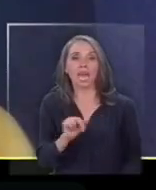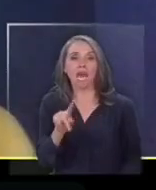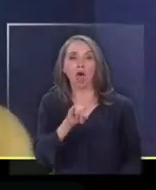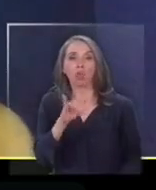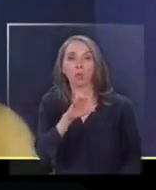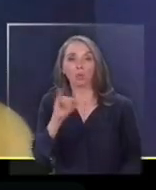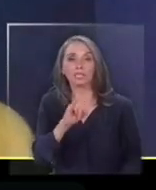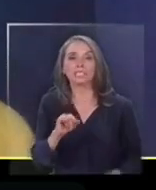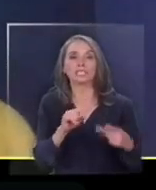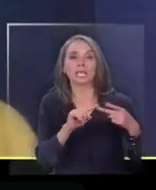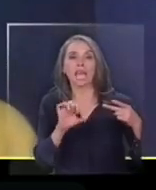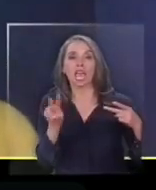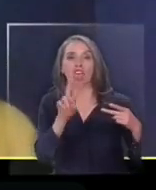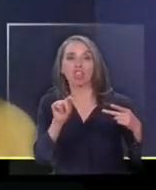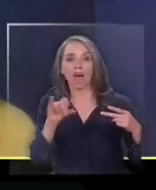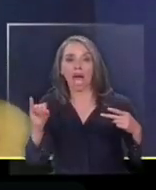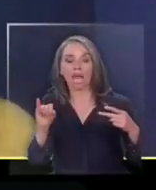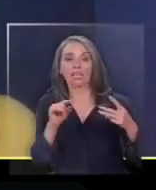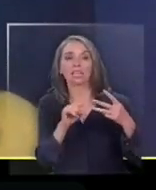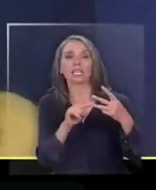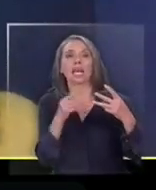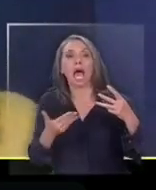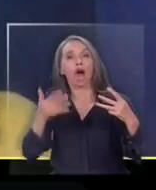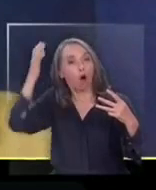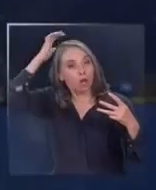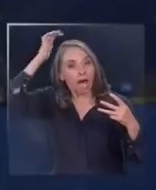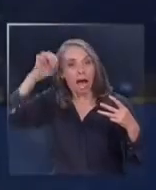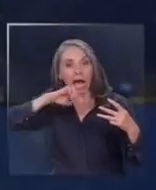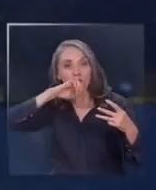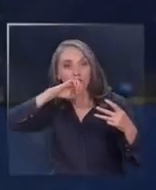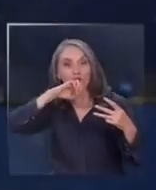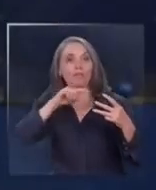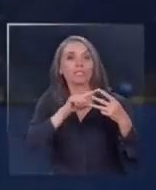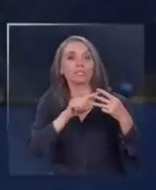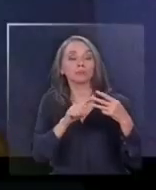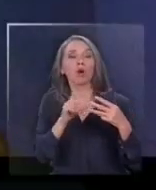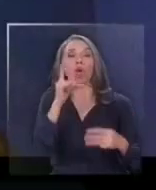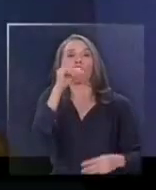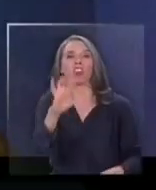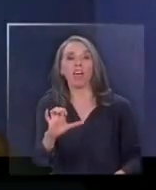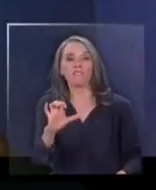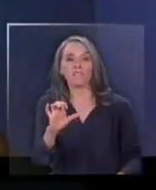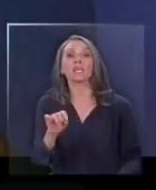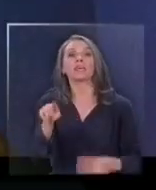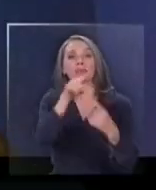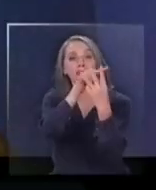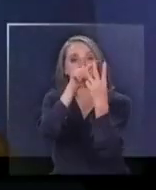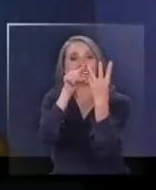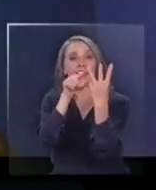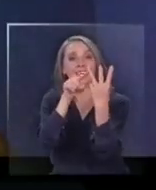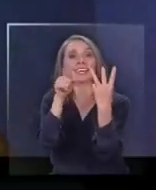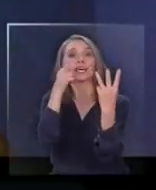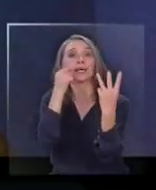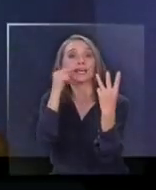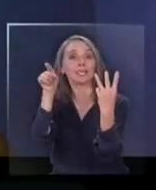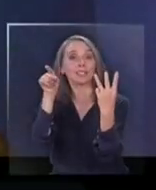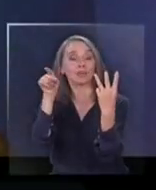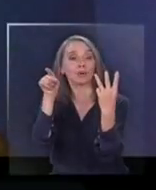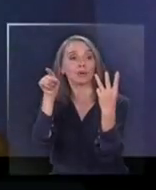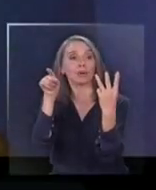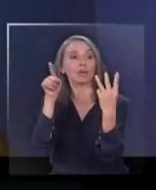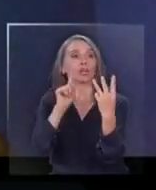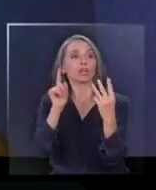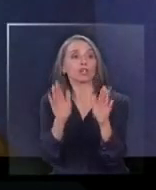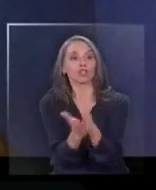Errázuriz, Ezzati y el actual están al debe. Ellos, no